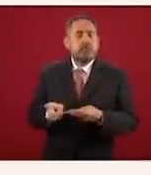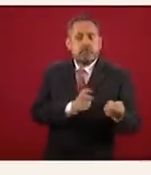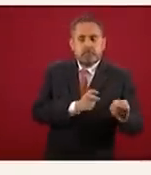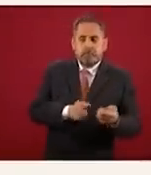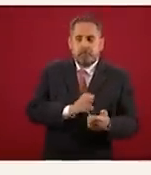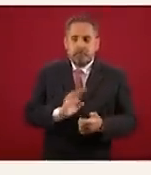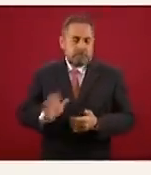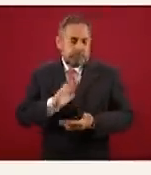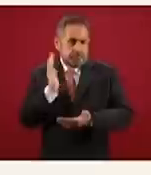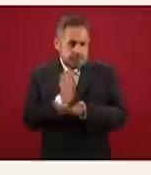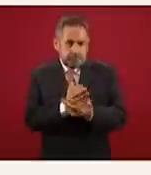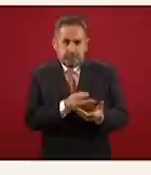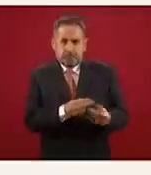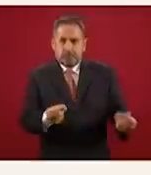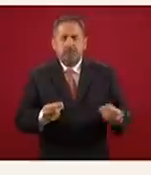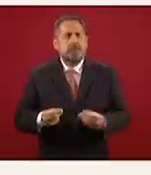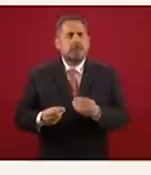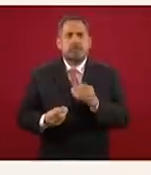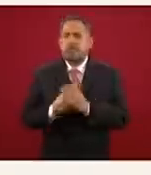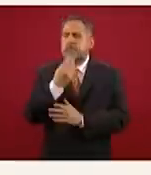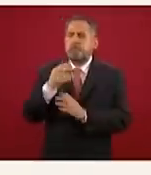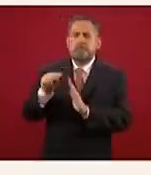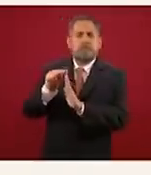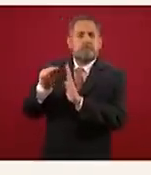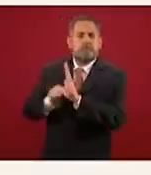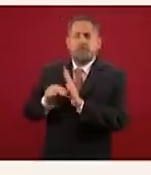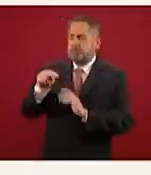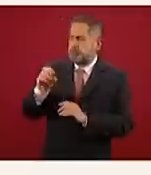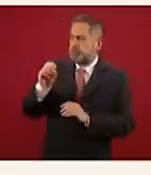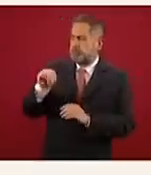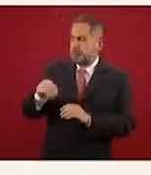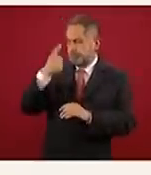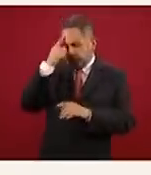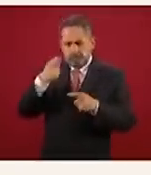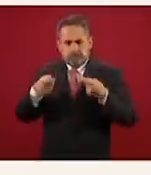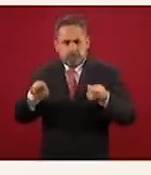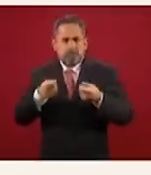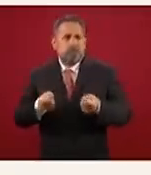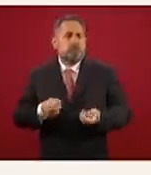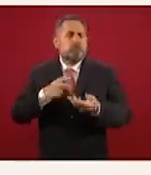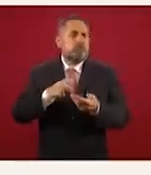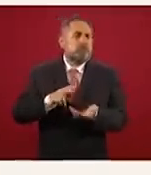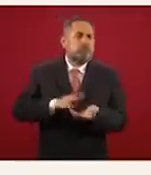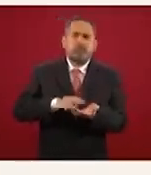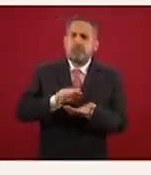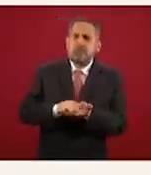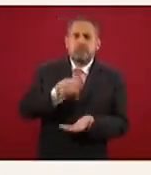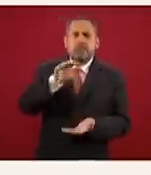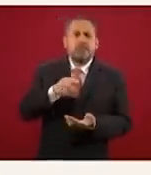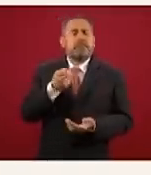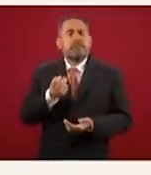crear, verificar y actualizar las NOMs relativas a los controles volumétricos